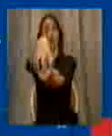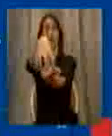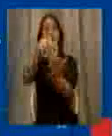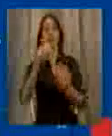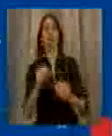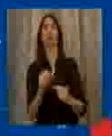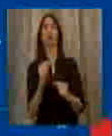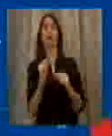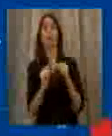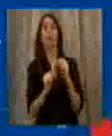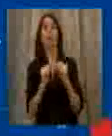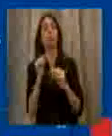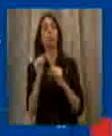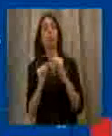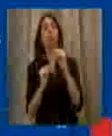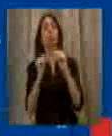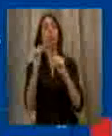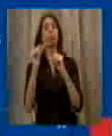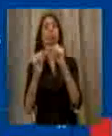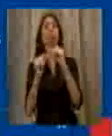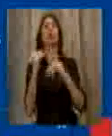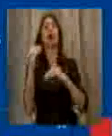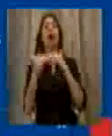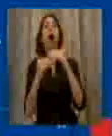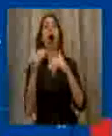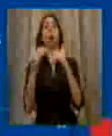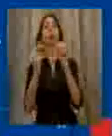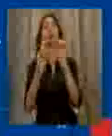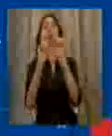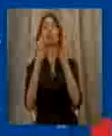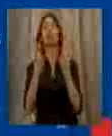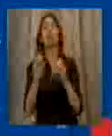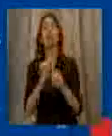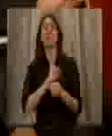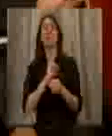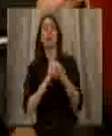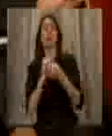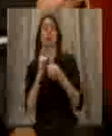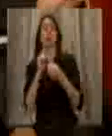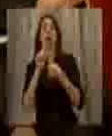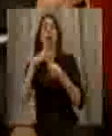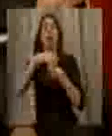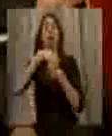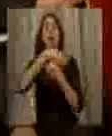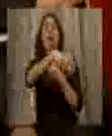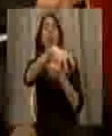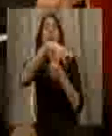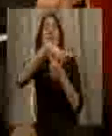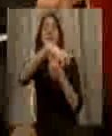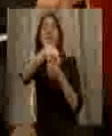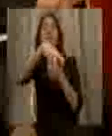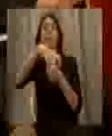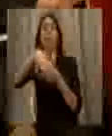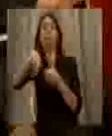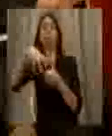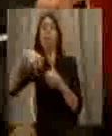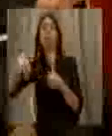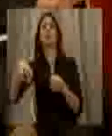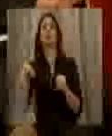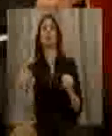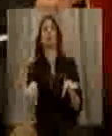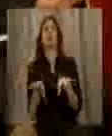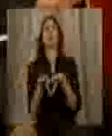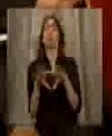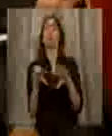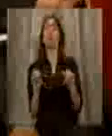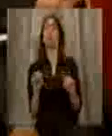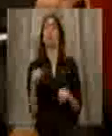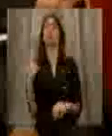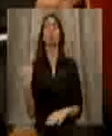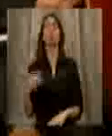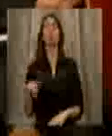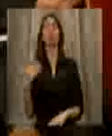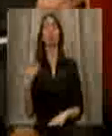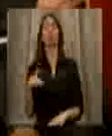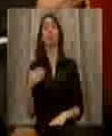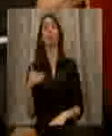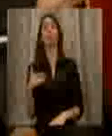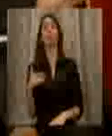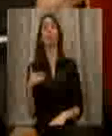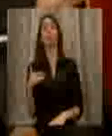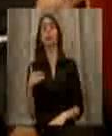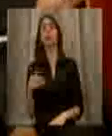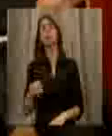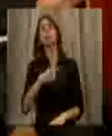así sucesivamente avanzando en el tema de la descentralización, que es un compromiso sustancial